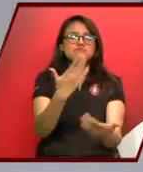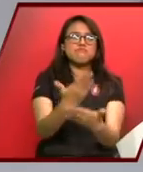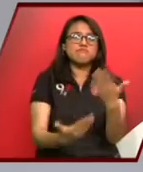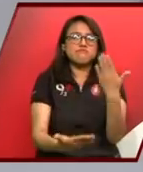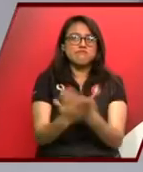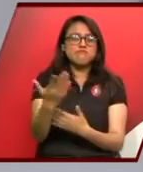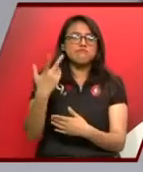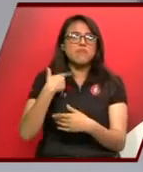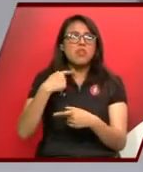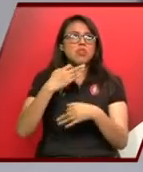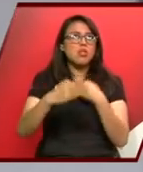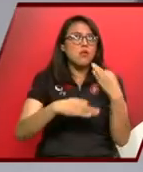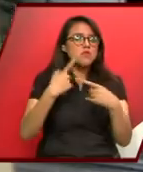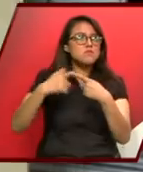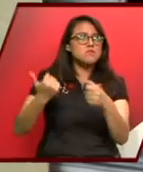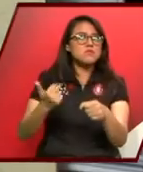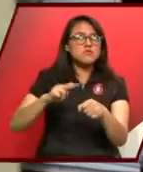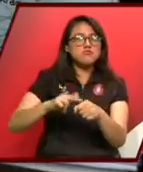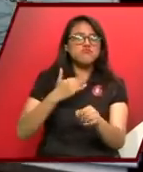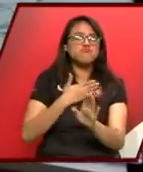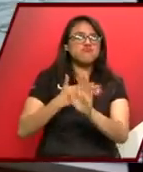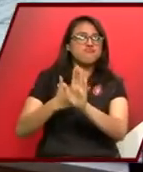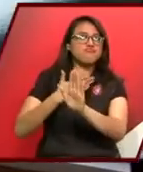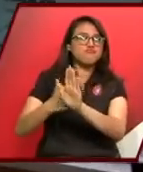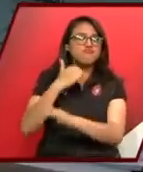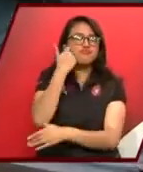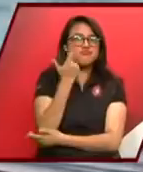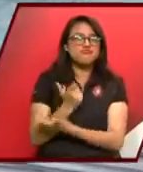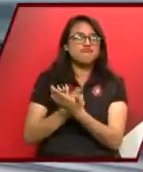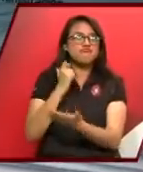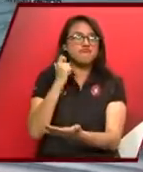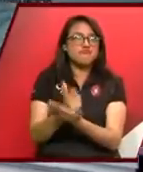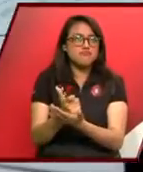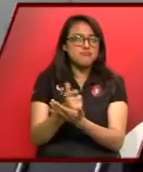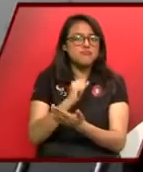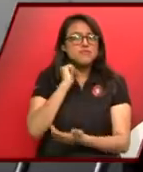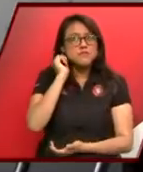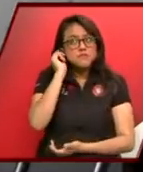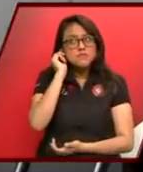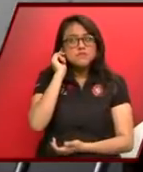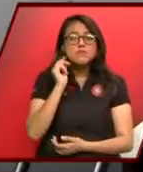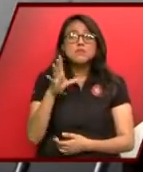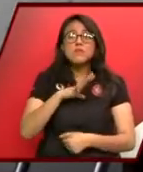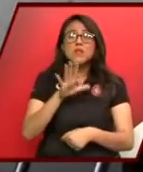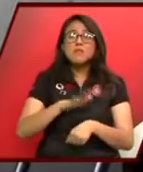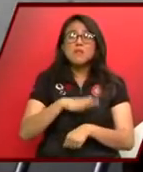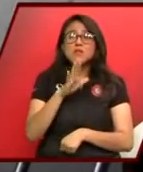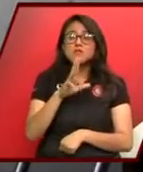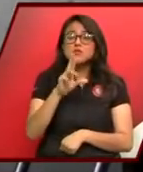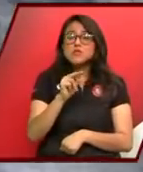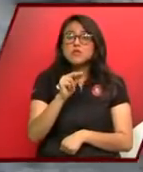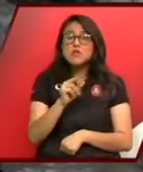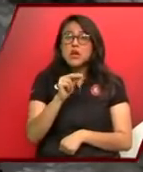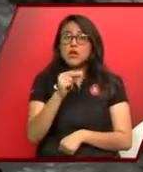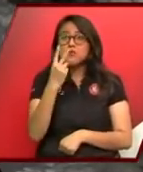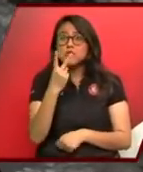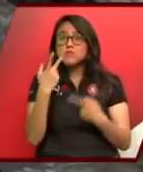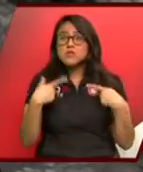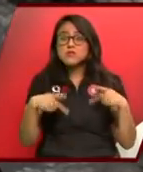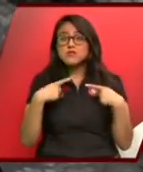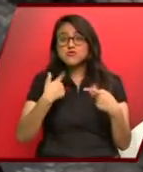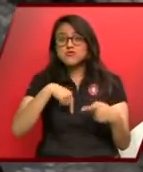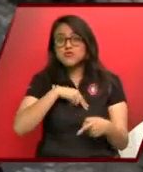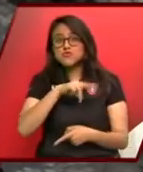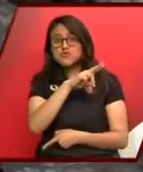han atacado a todos los administradores que les intentan cobrar. Estos son los deudores, son más de 82 deudores. Somos